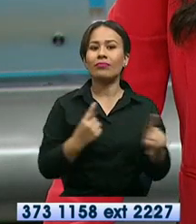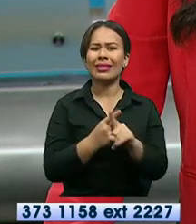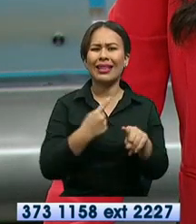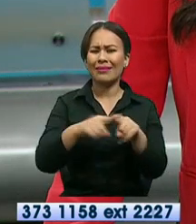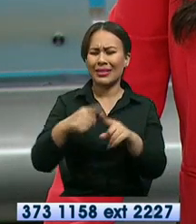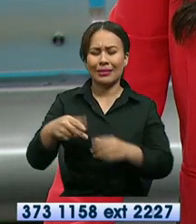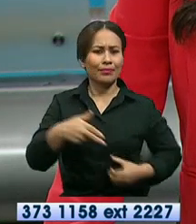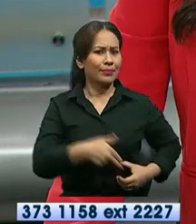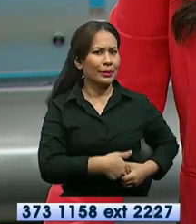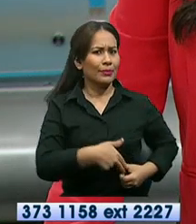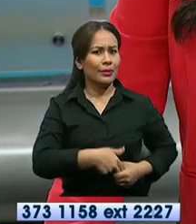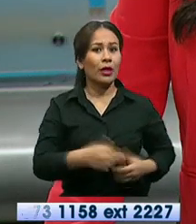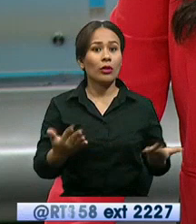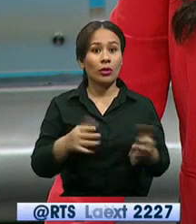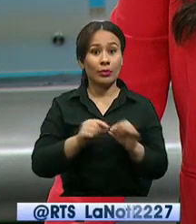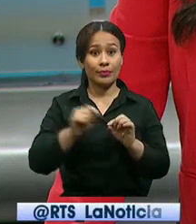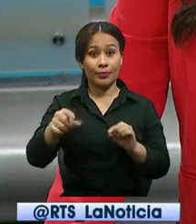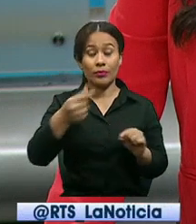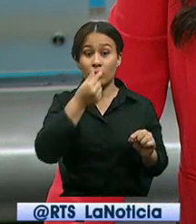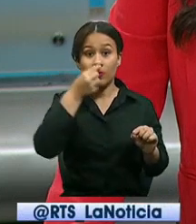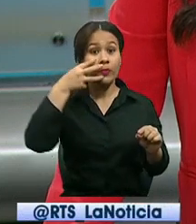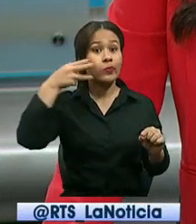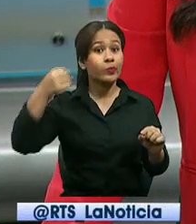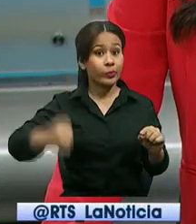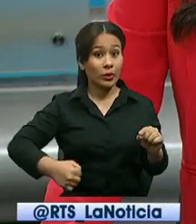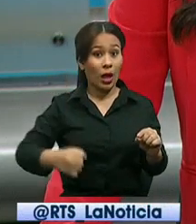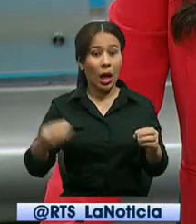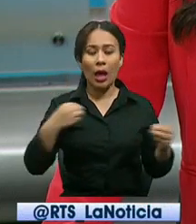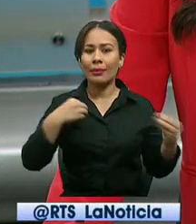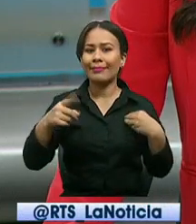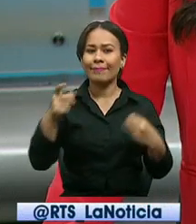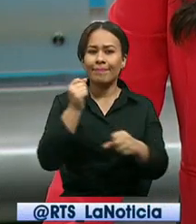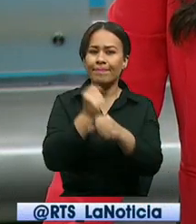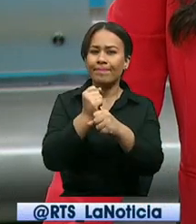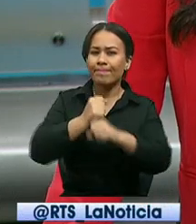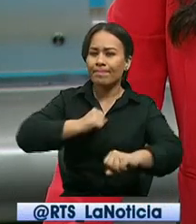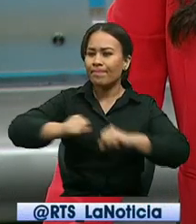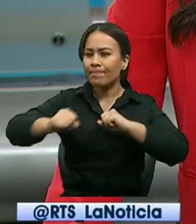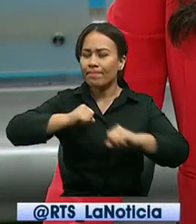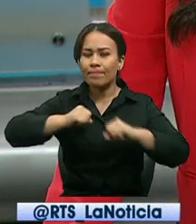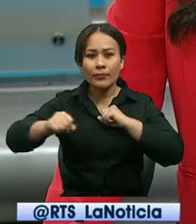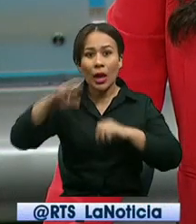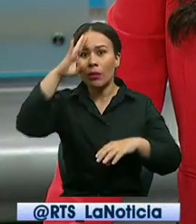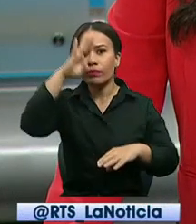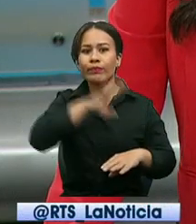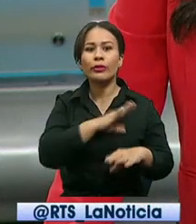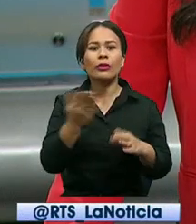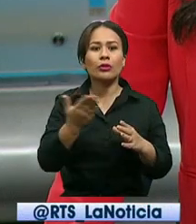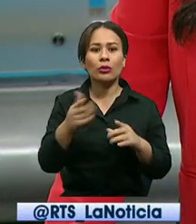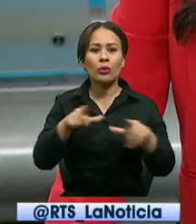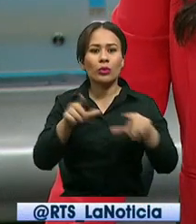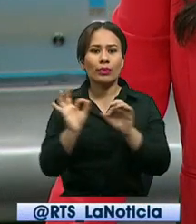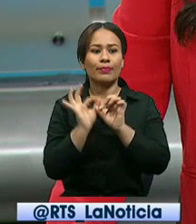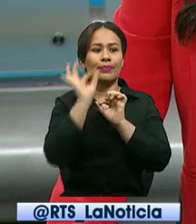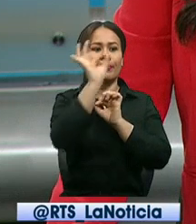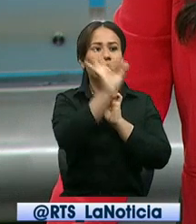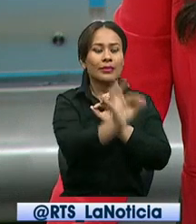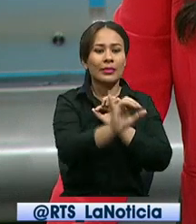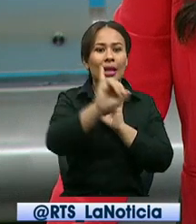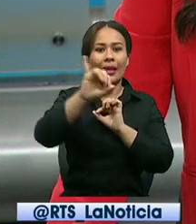de fuego en el cantón Quinindé de la provincia de Esmeraldas. El trabajo de los uniformados se realizó en el sector de la Independencia.